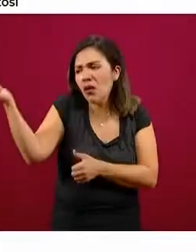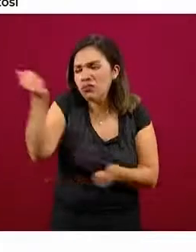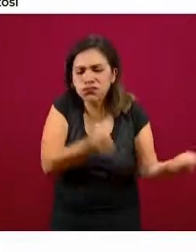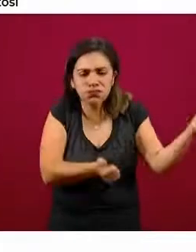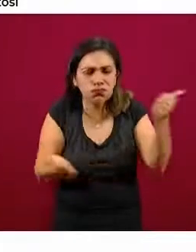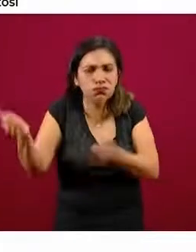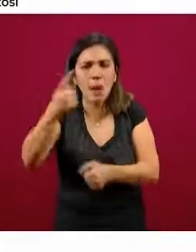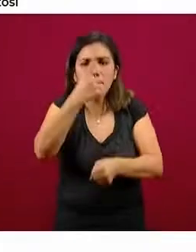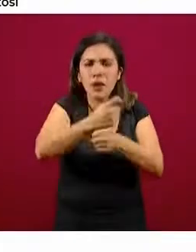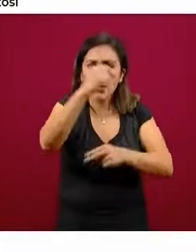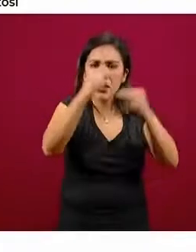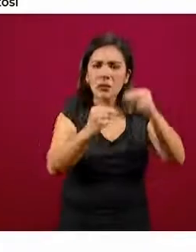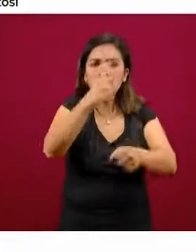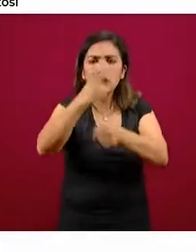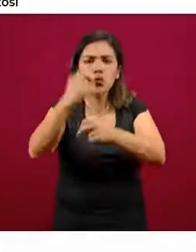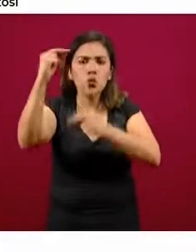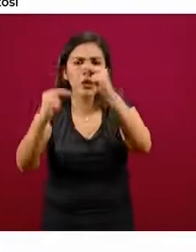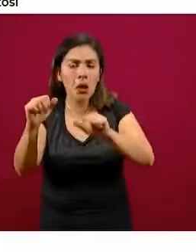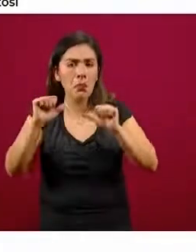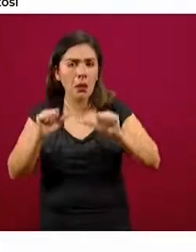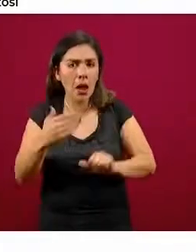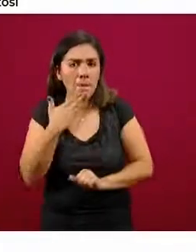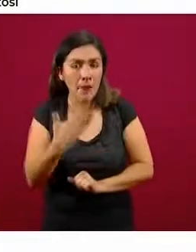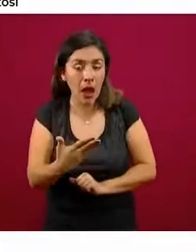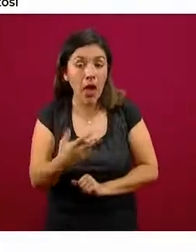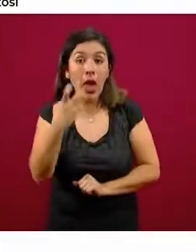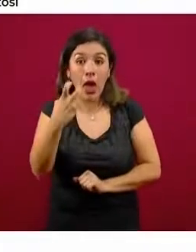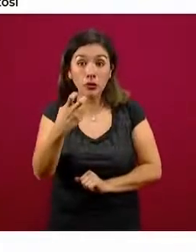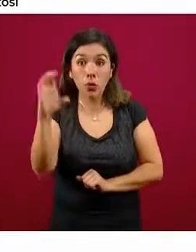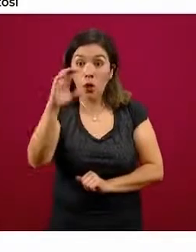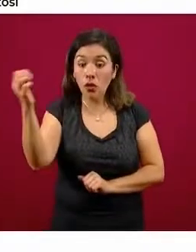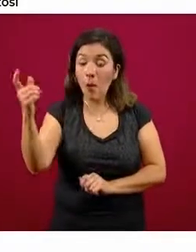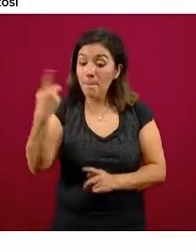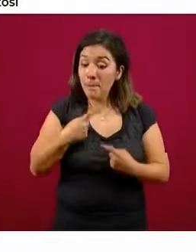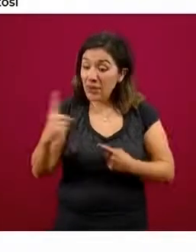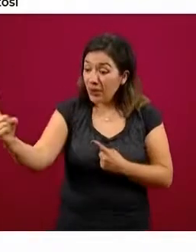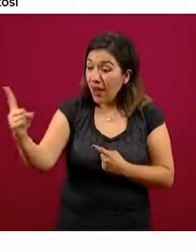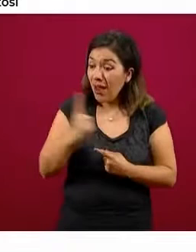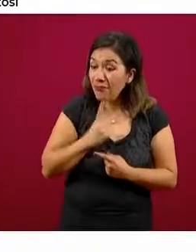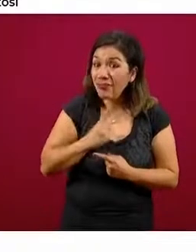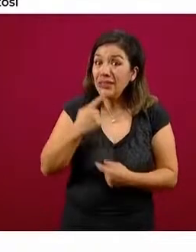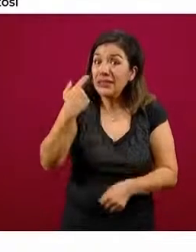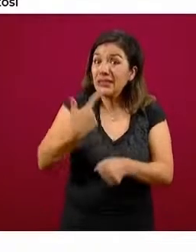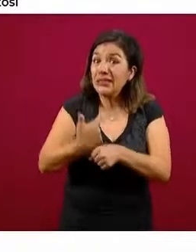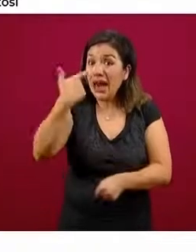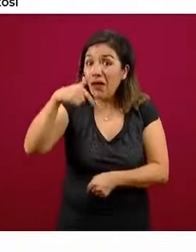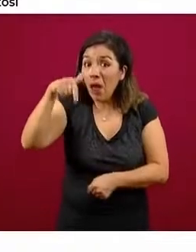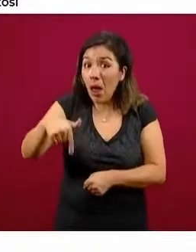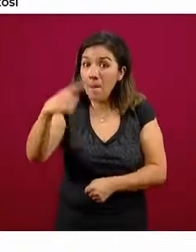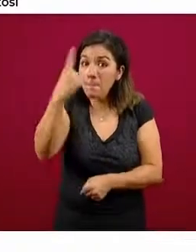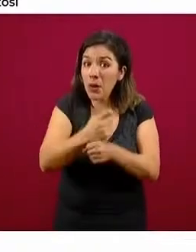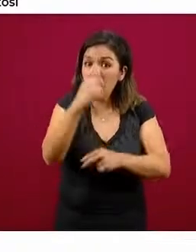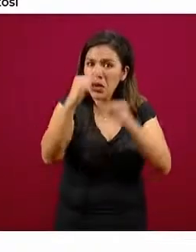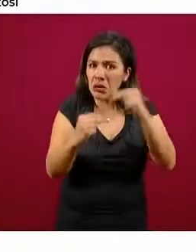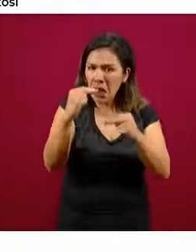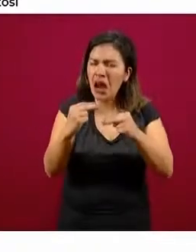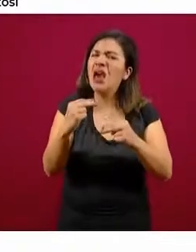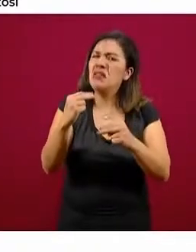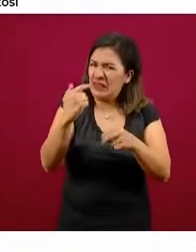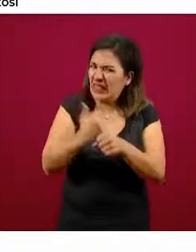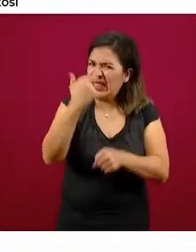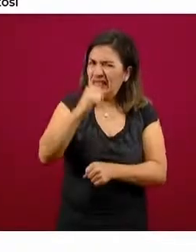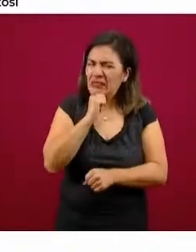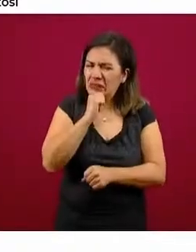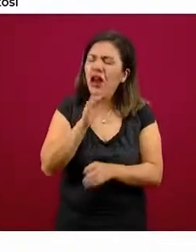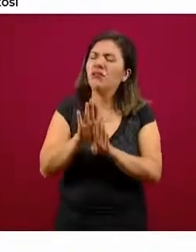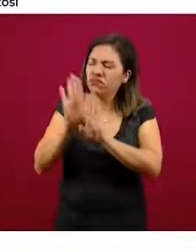en el primer nivel como en el segundo nivel. De modo que una vez que llegara un paciente respiratorio al primer nivel, bueno, pues si estaba leve, lo